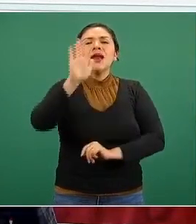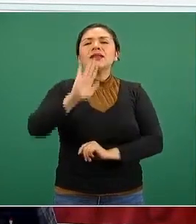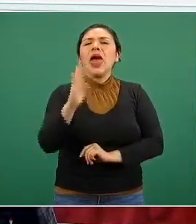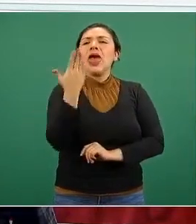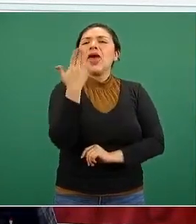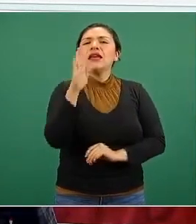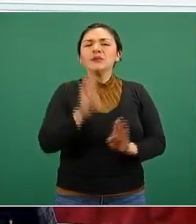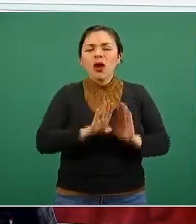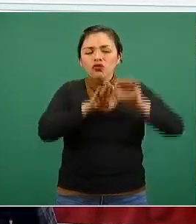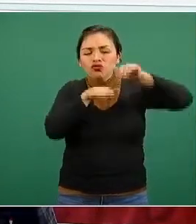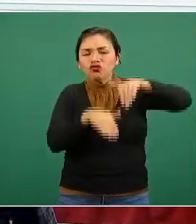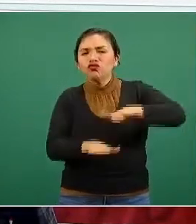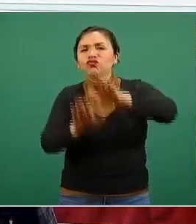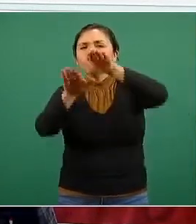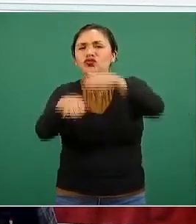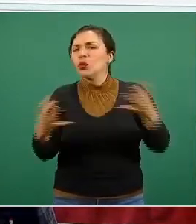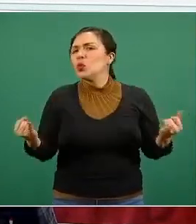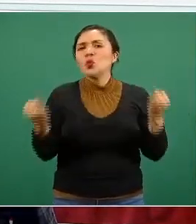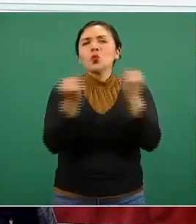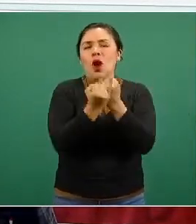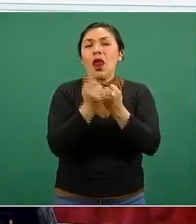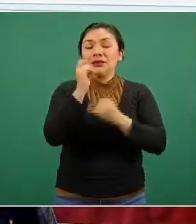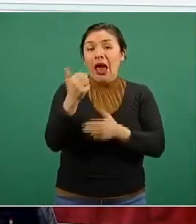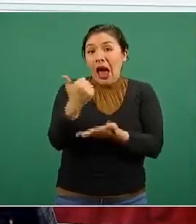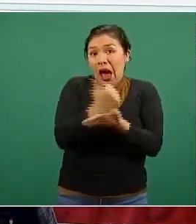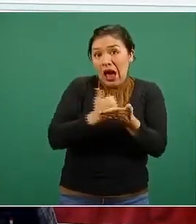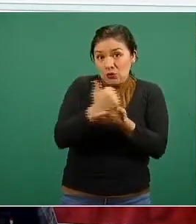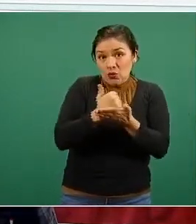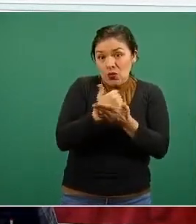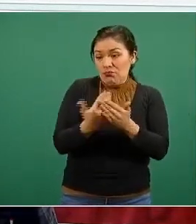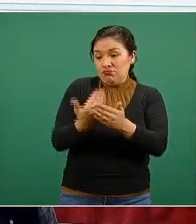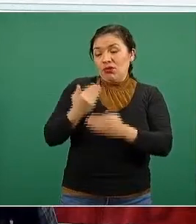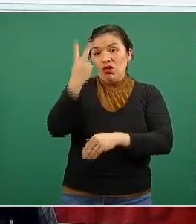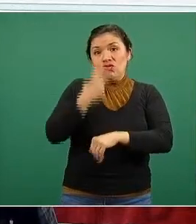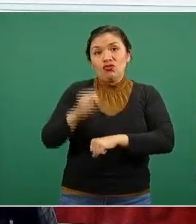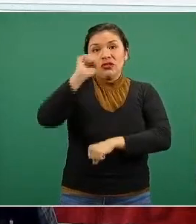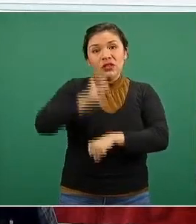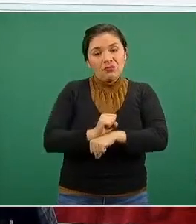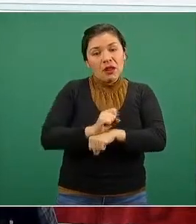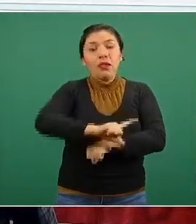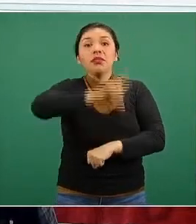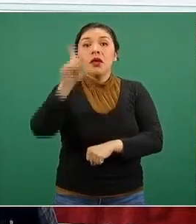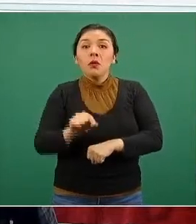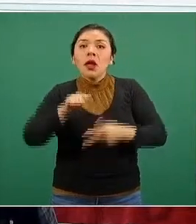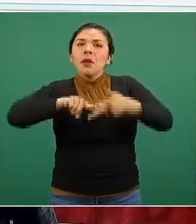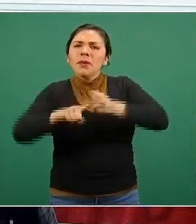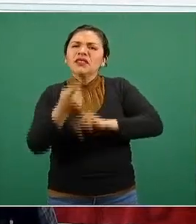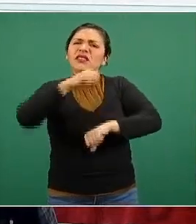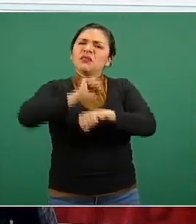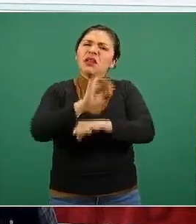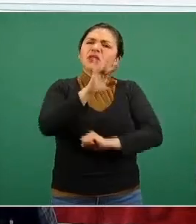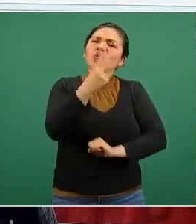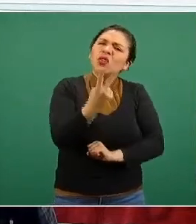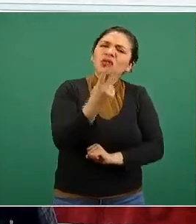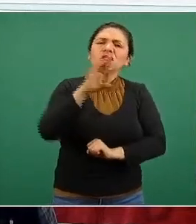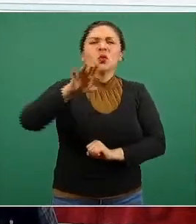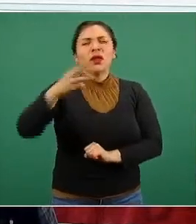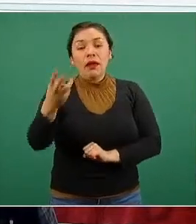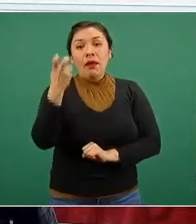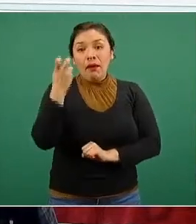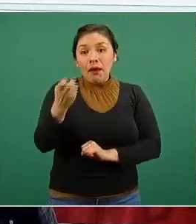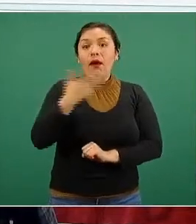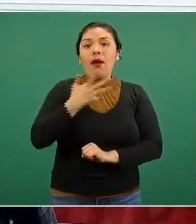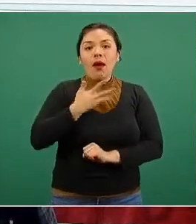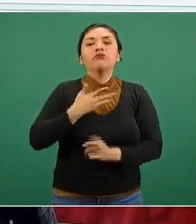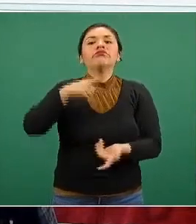como 2 semanas atrás de la curva azul de casos estimados, y cuando abrimos entre las 52 y 53,